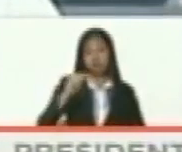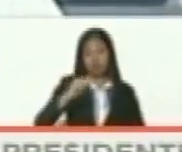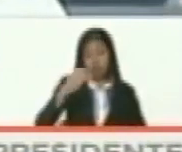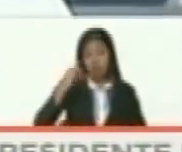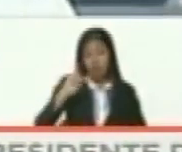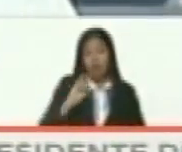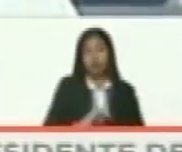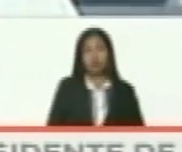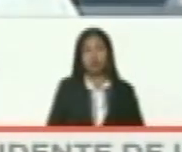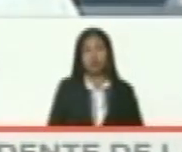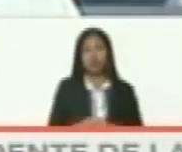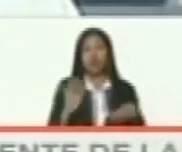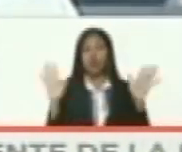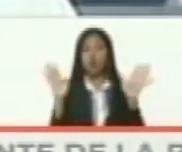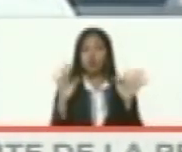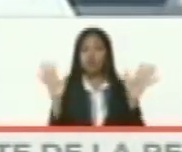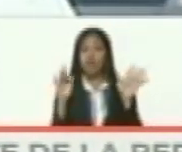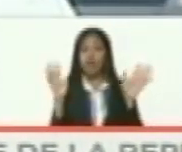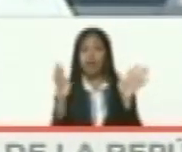Para Los Ángeles.